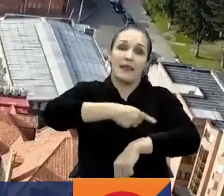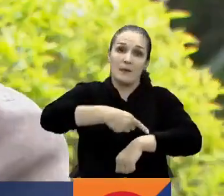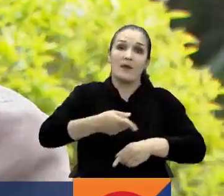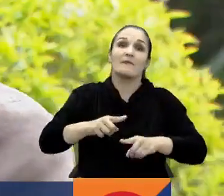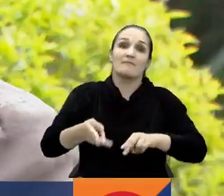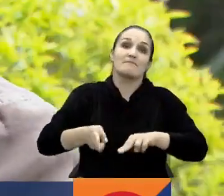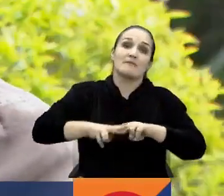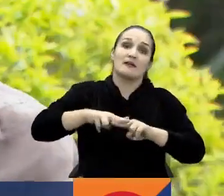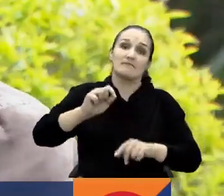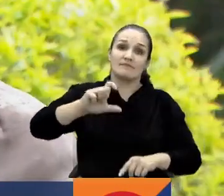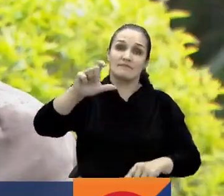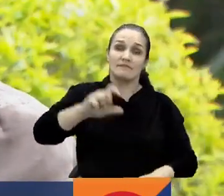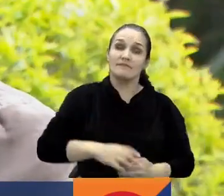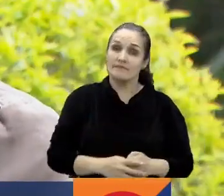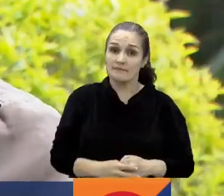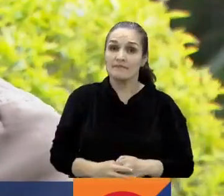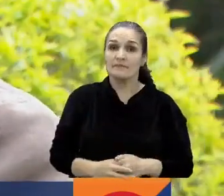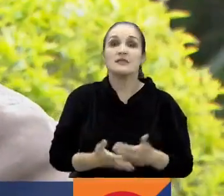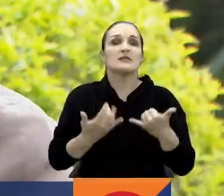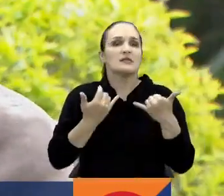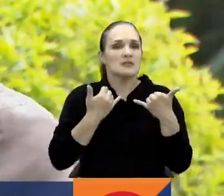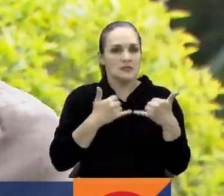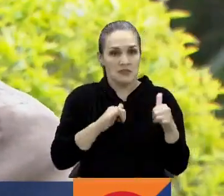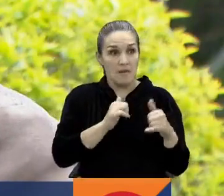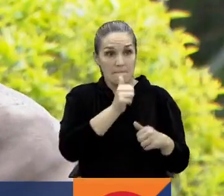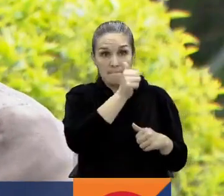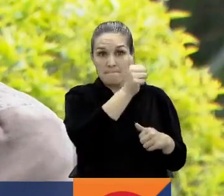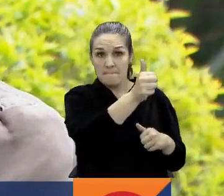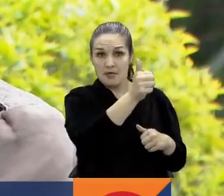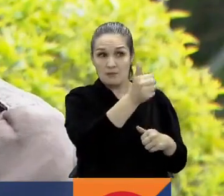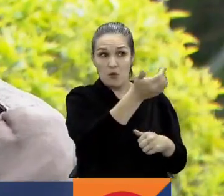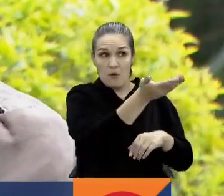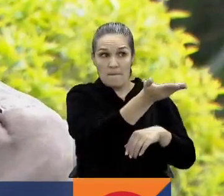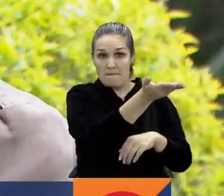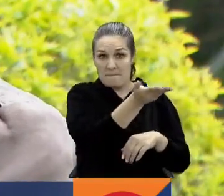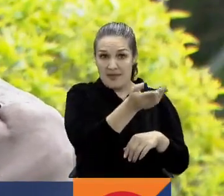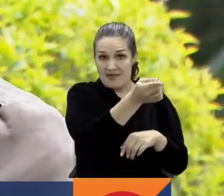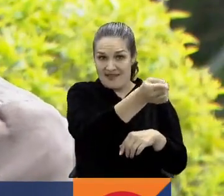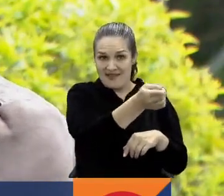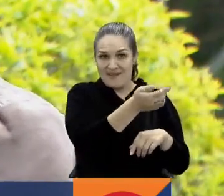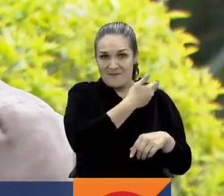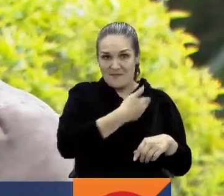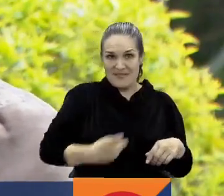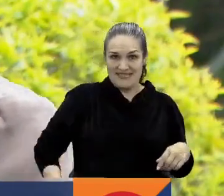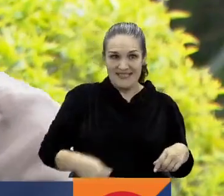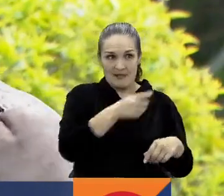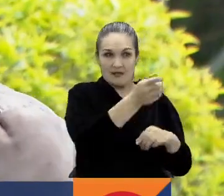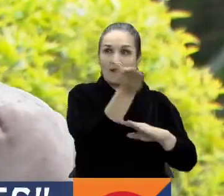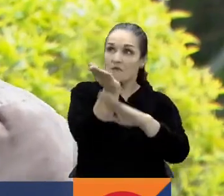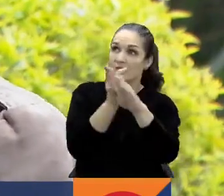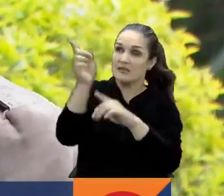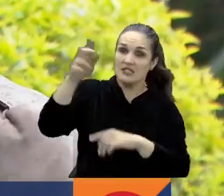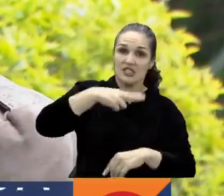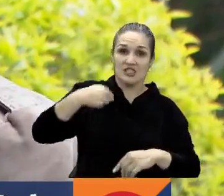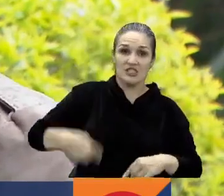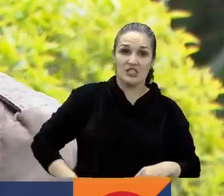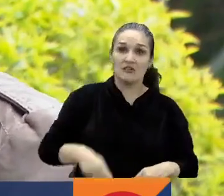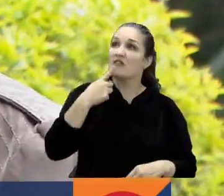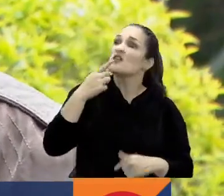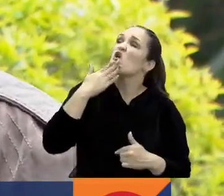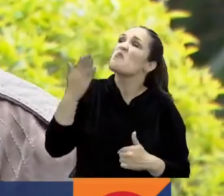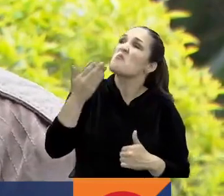costo hay unas informes que el señor presidente de la empresa china en donde dice que hay unos valores mayores y